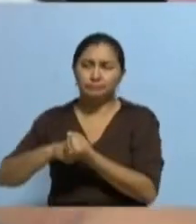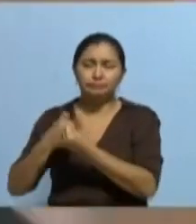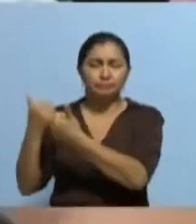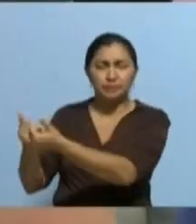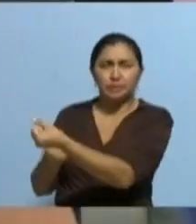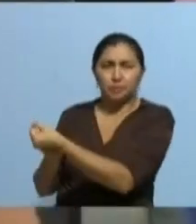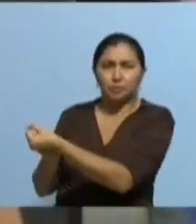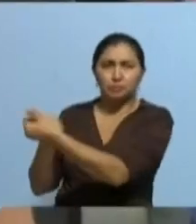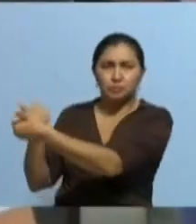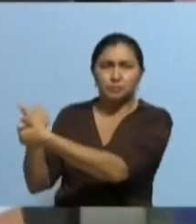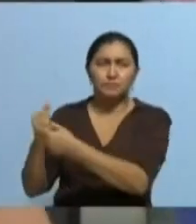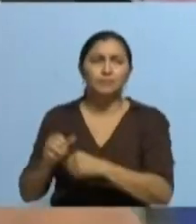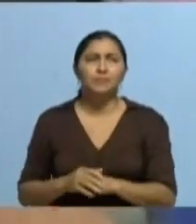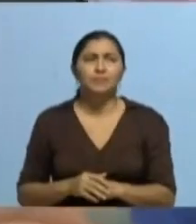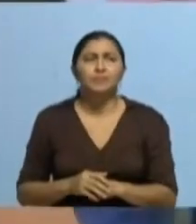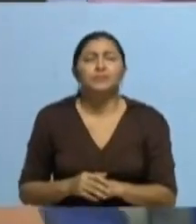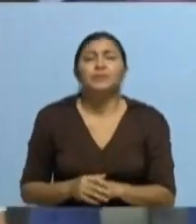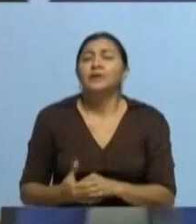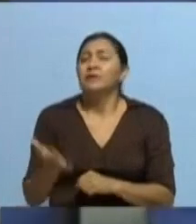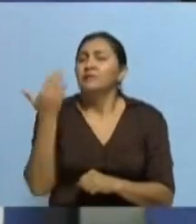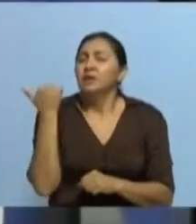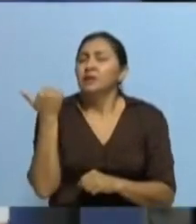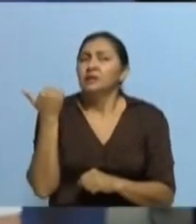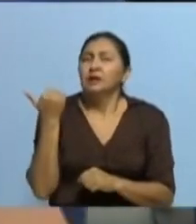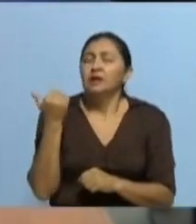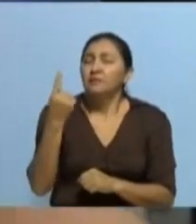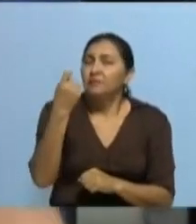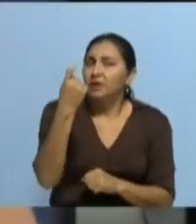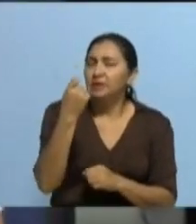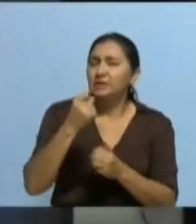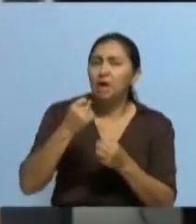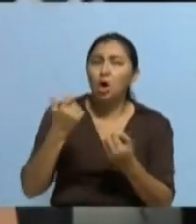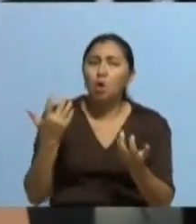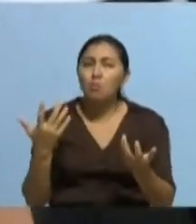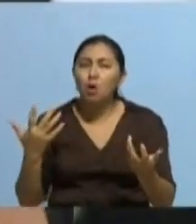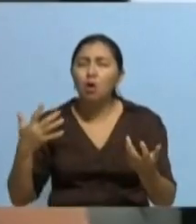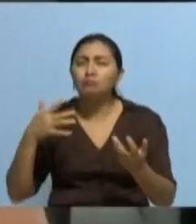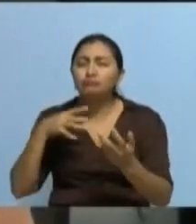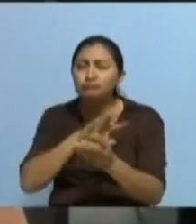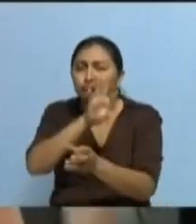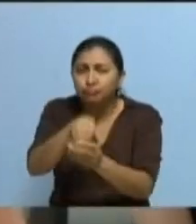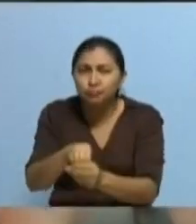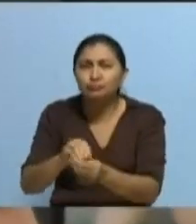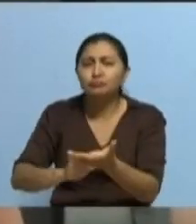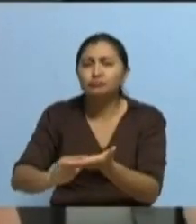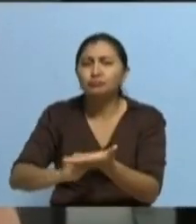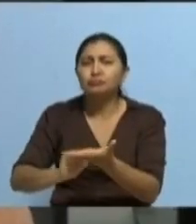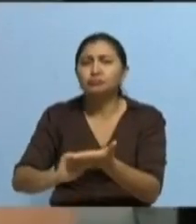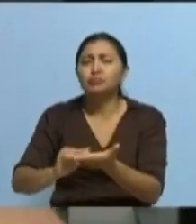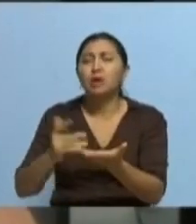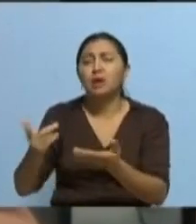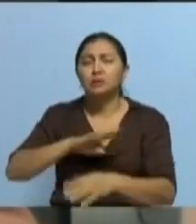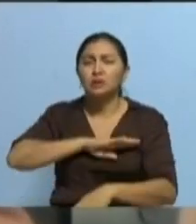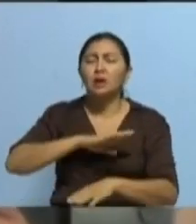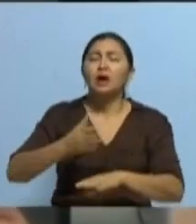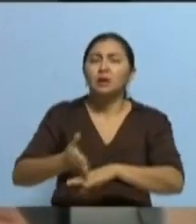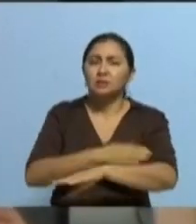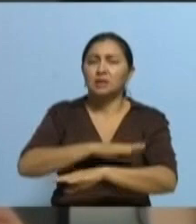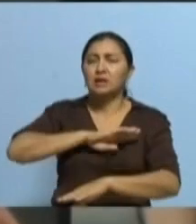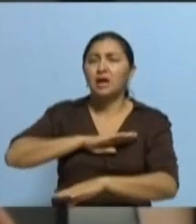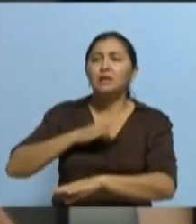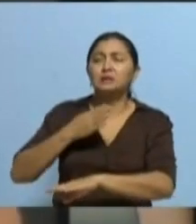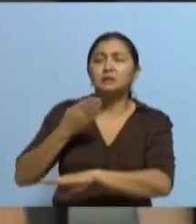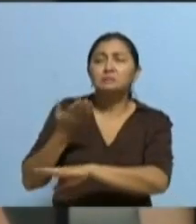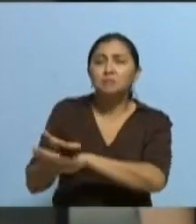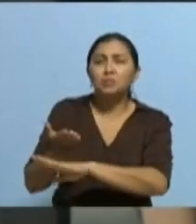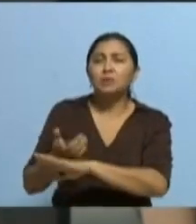que acabar con eso e intervenirla como ha propuesto el alcalde Jaime Pumarejo. Entre otras cosas, no puede cargar con la deuda que